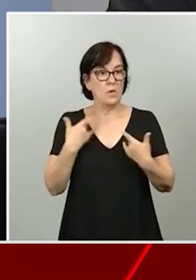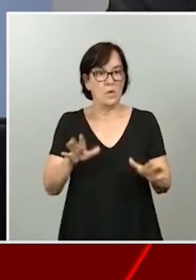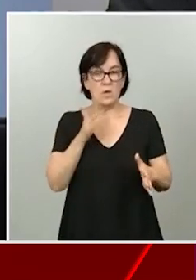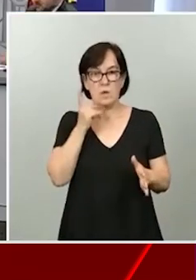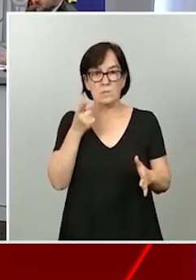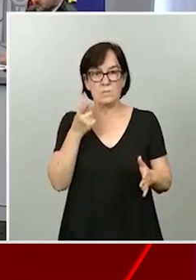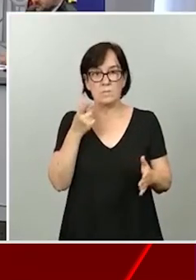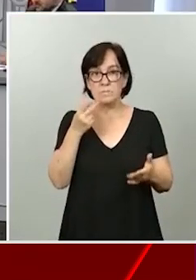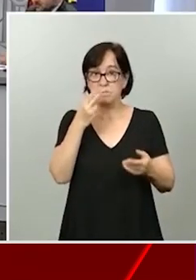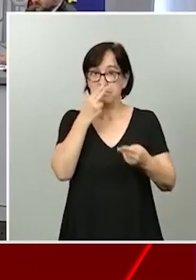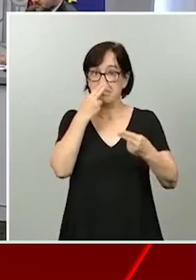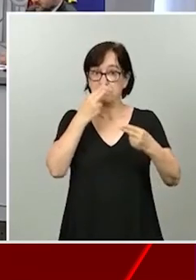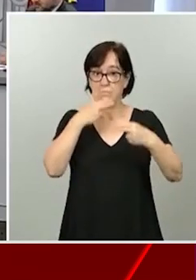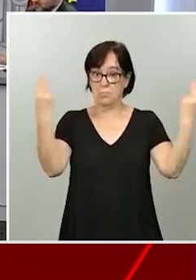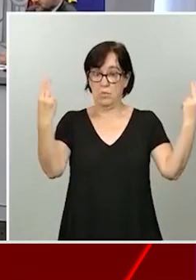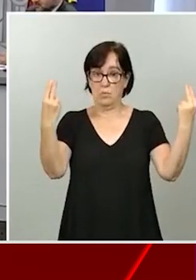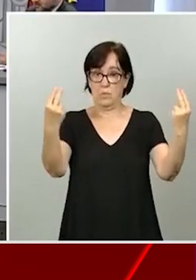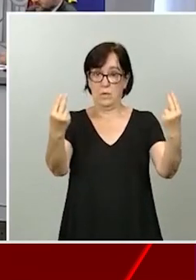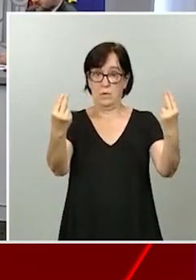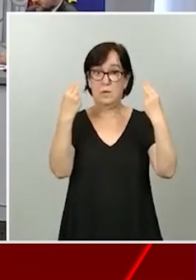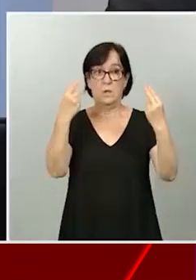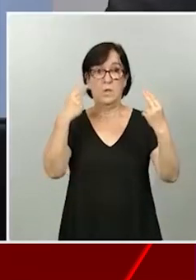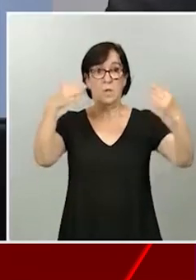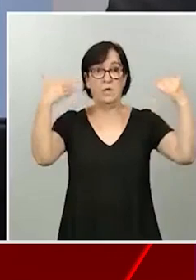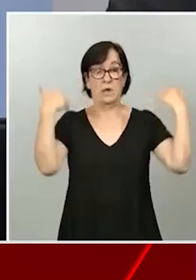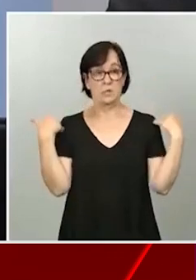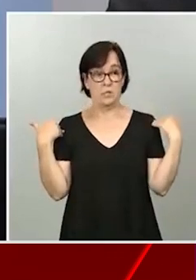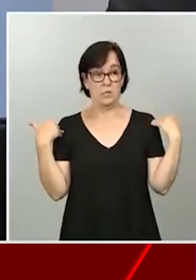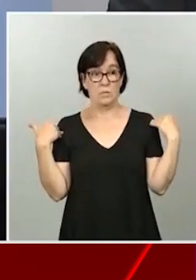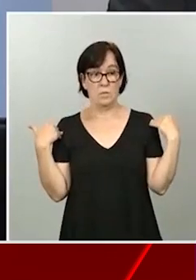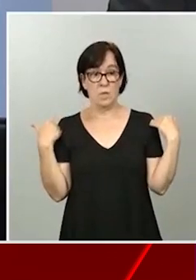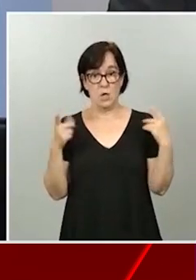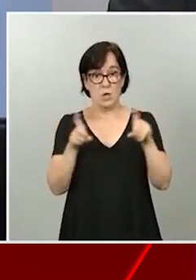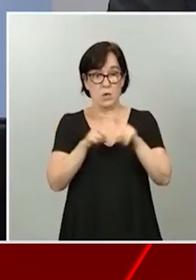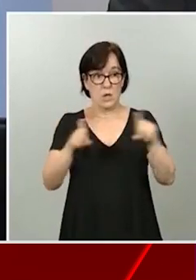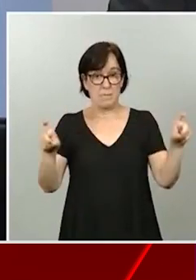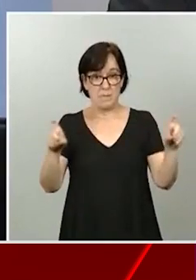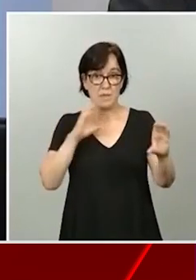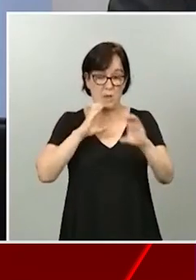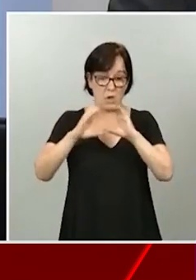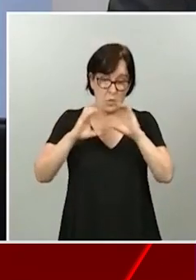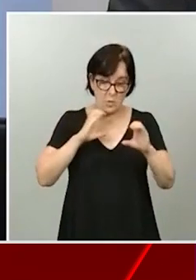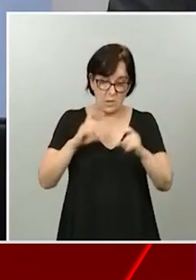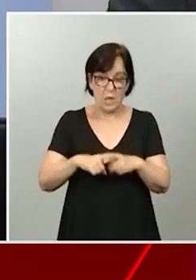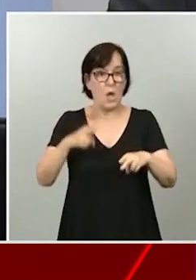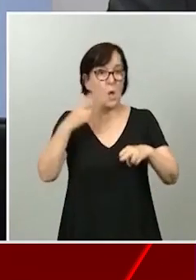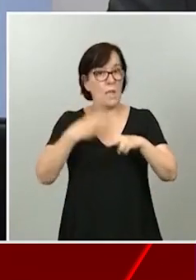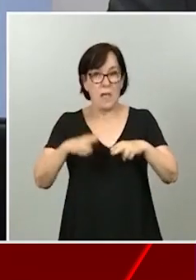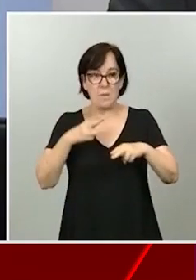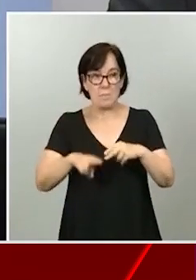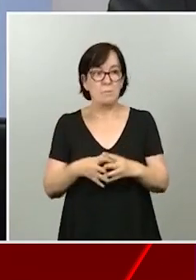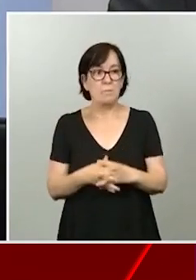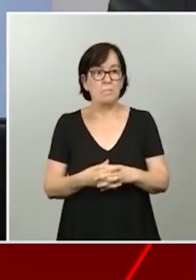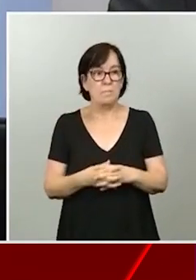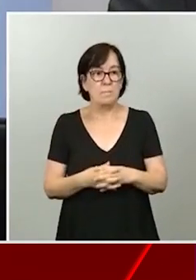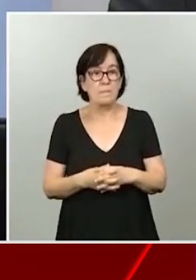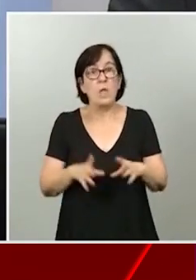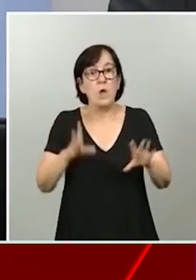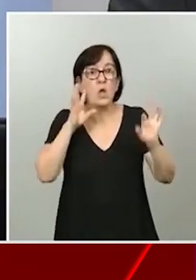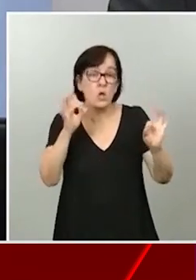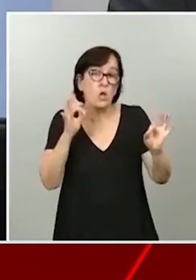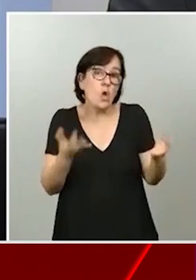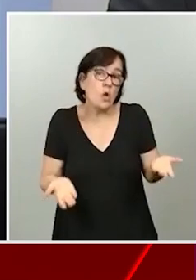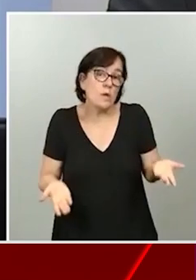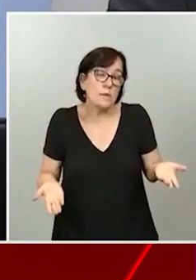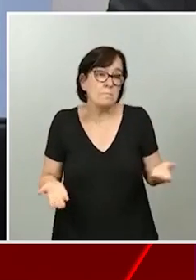no se dé esa reforma ustedes van a quedar igual o peor que nosotros. Porque es muy claro y